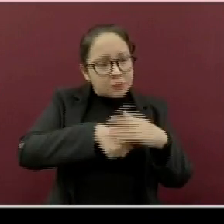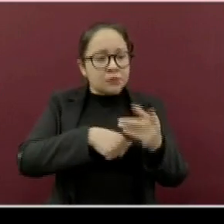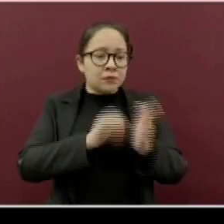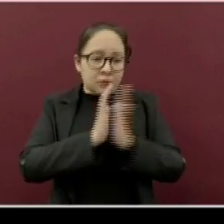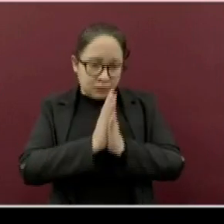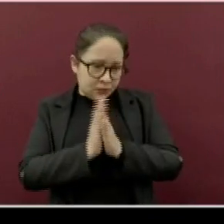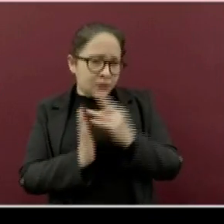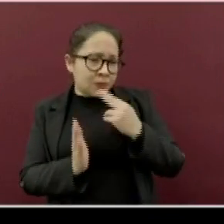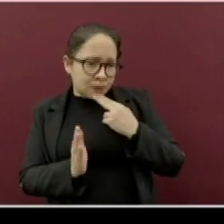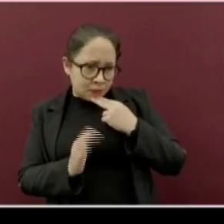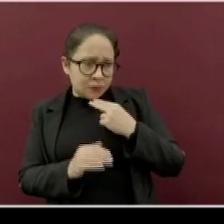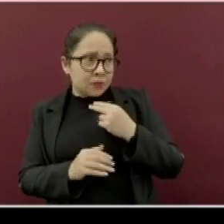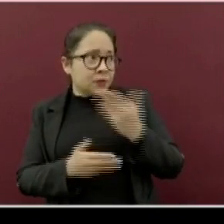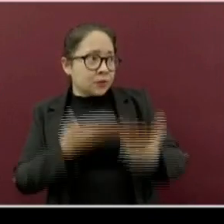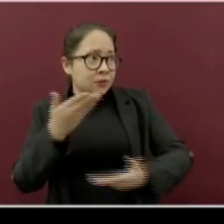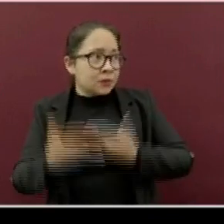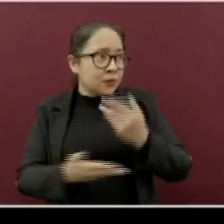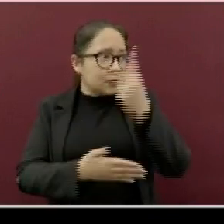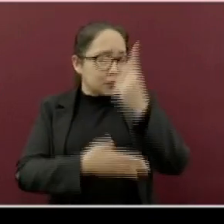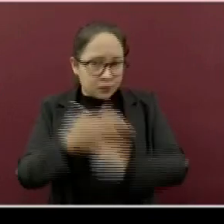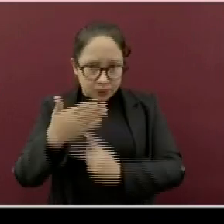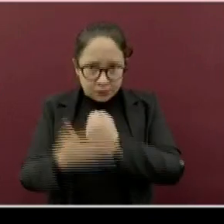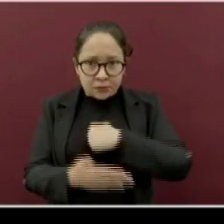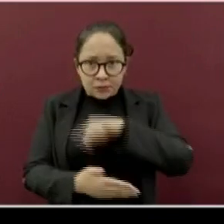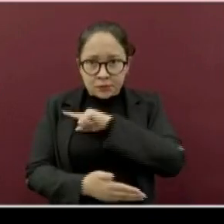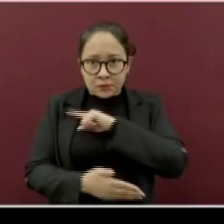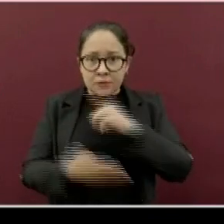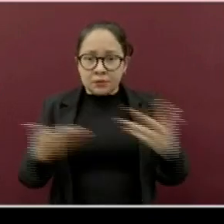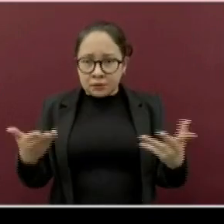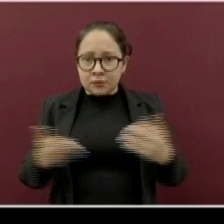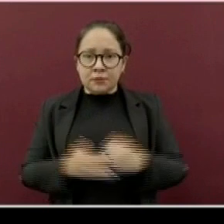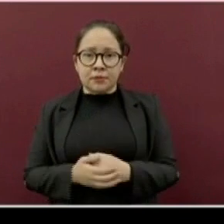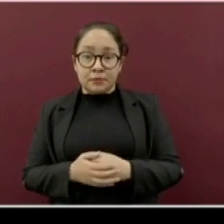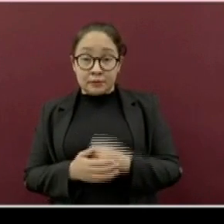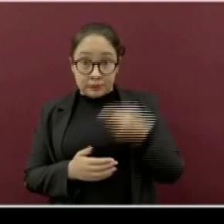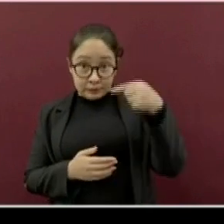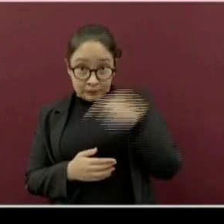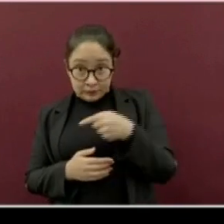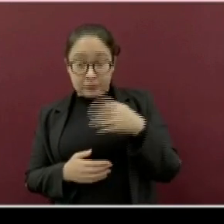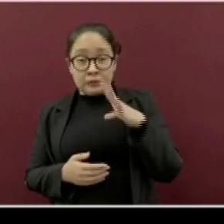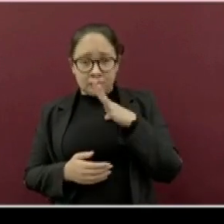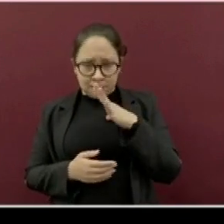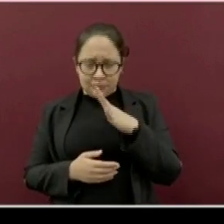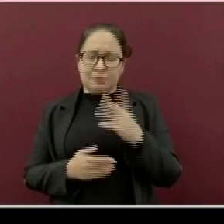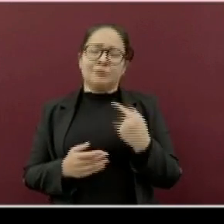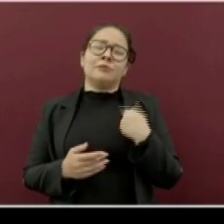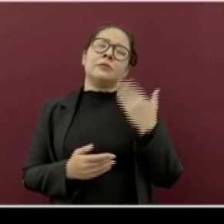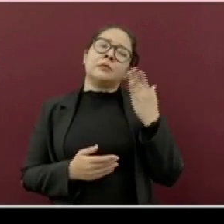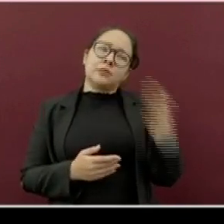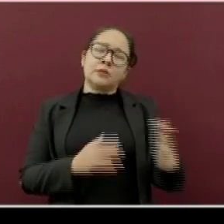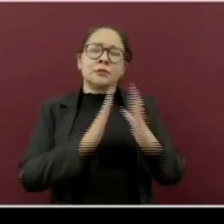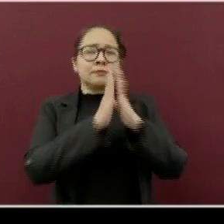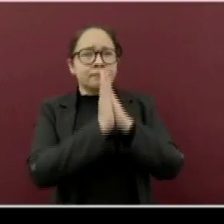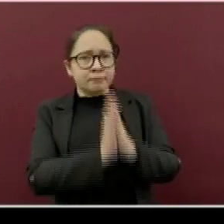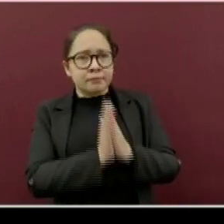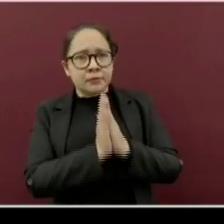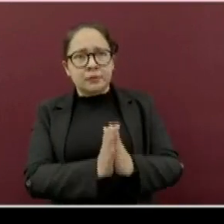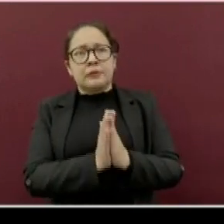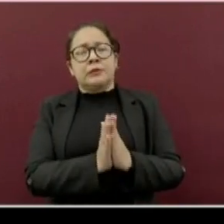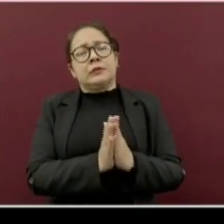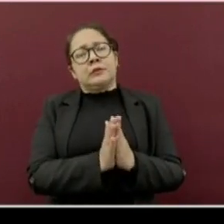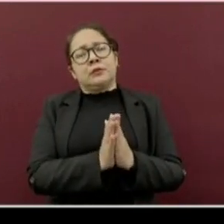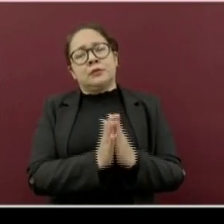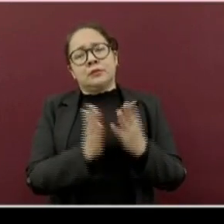este programa de salud. Ahí mismo les he pedido que